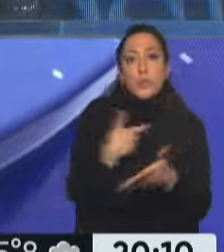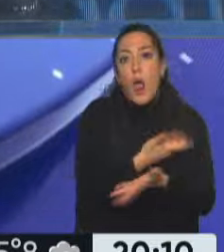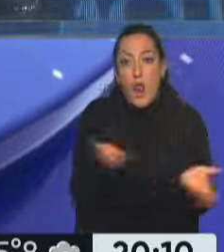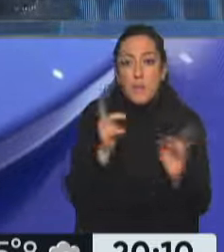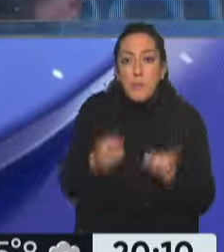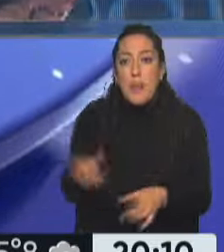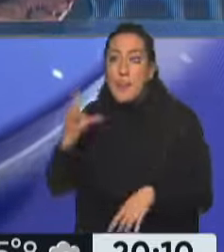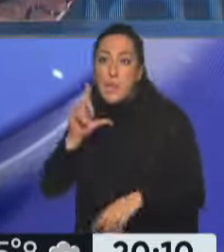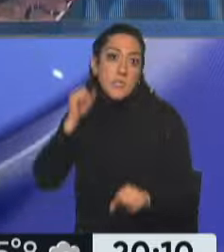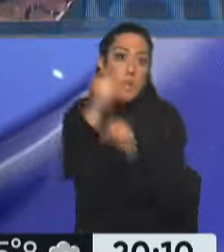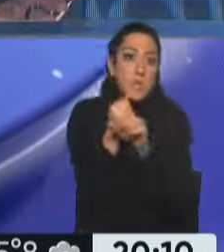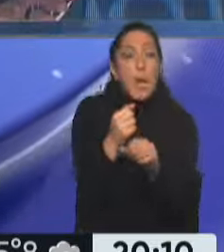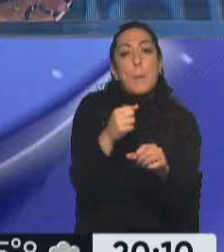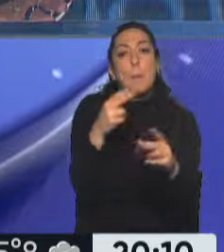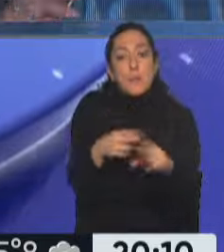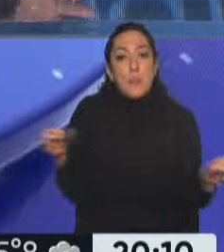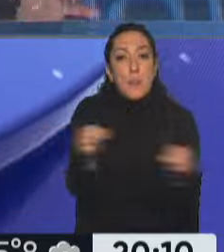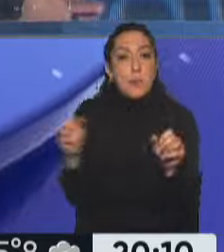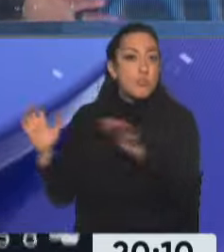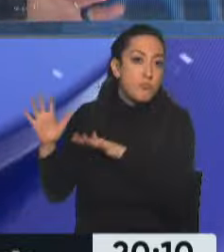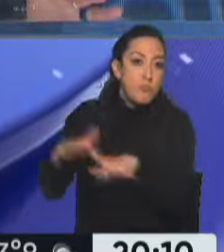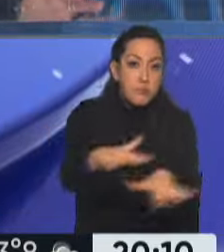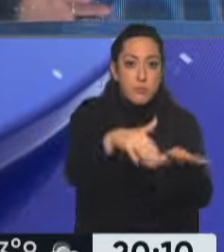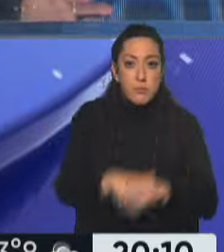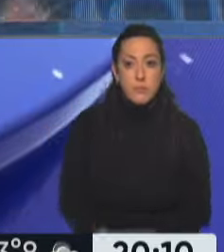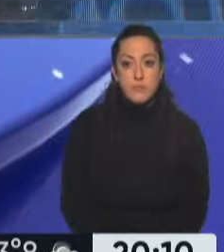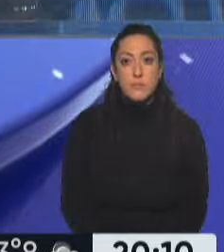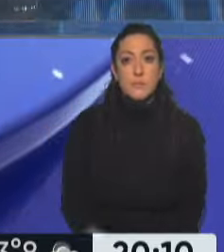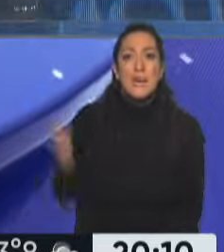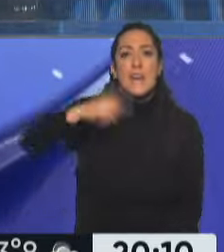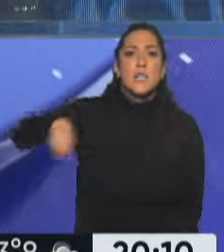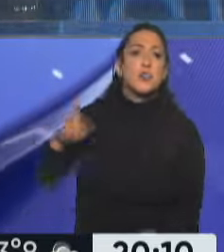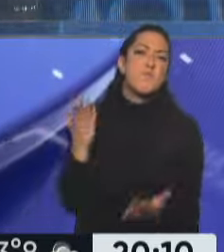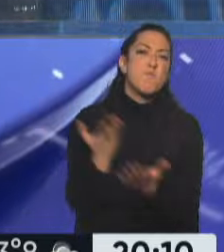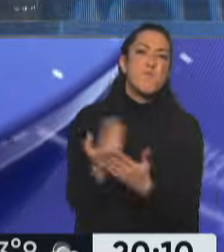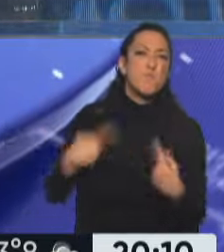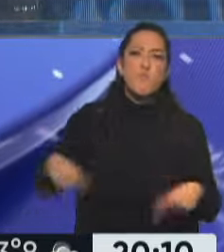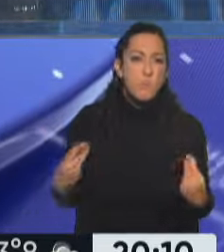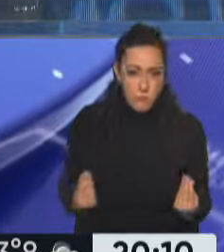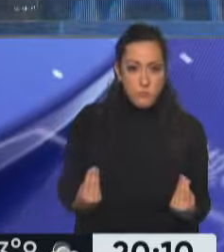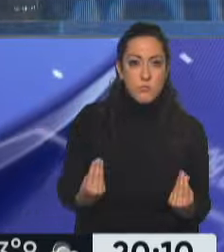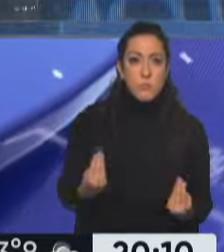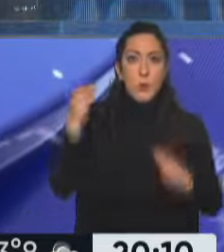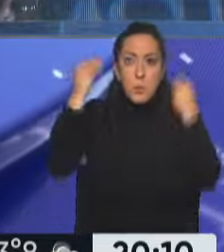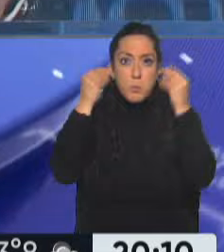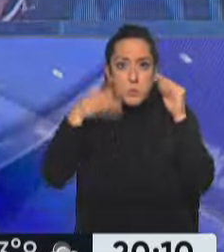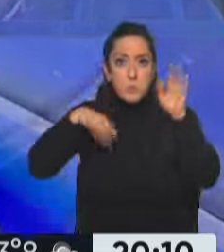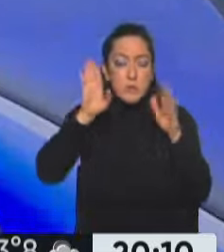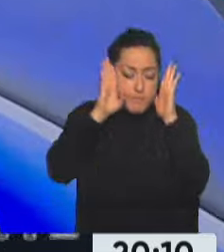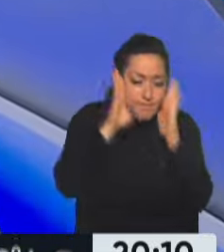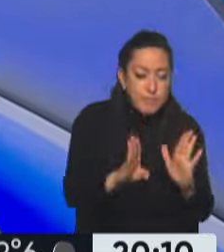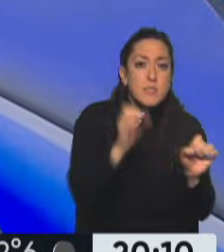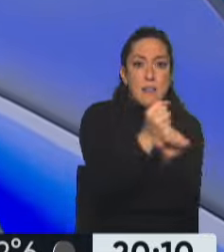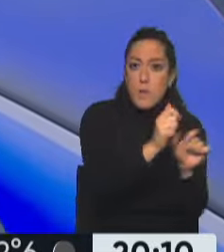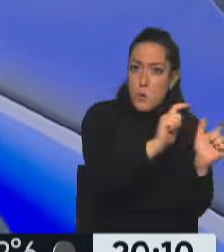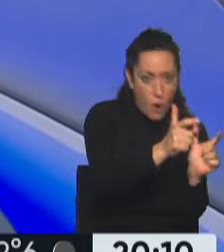Liniers hasta Plaza de Mayo. ¿Qué piden? Bueno, están centradas las preocupaciones en la